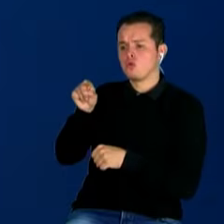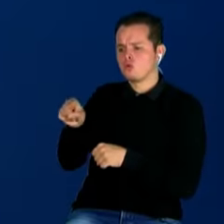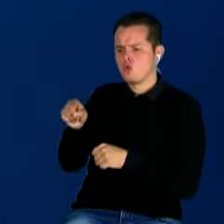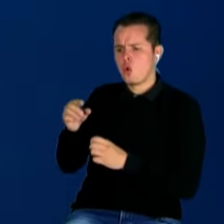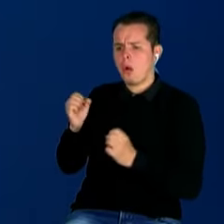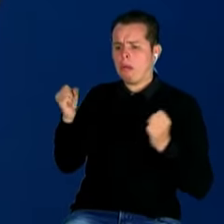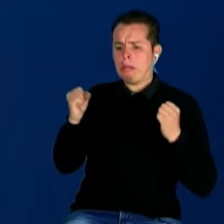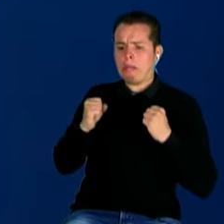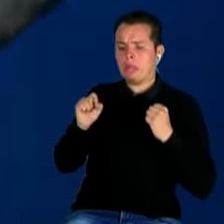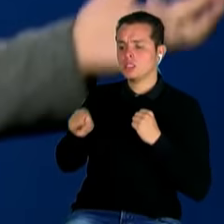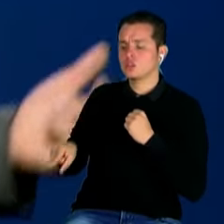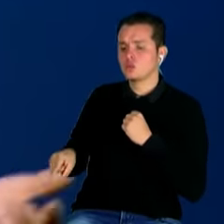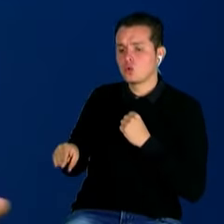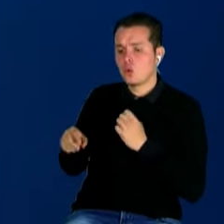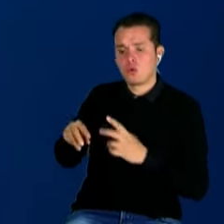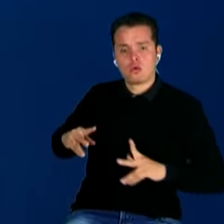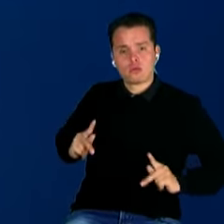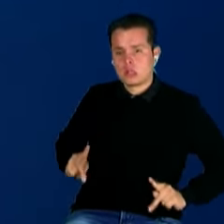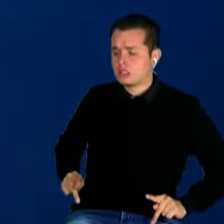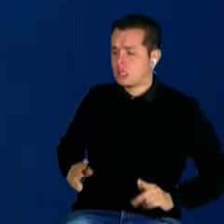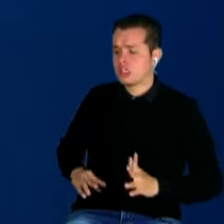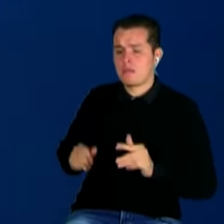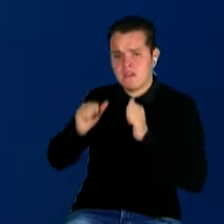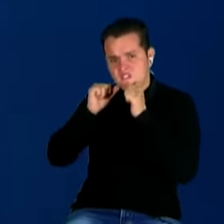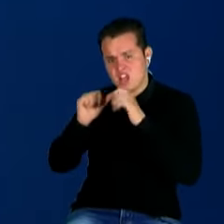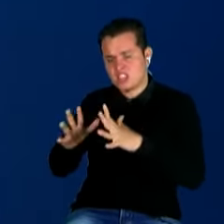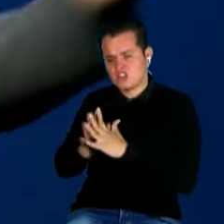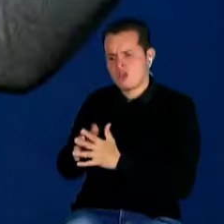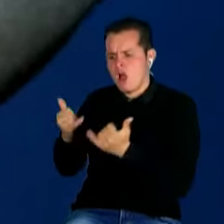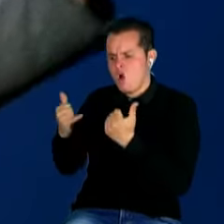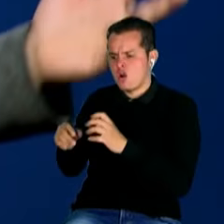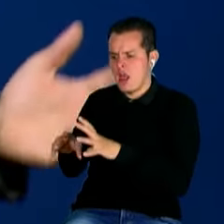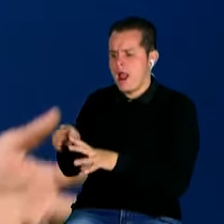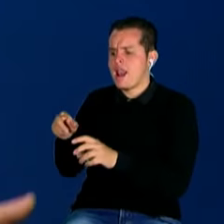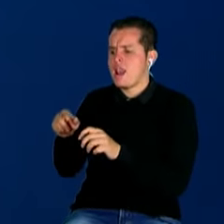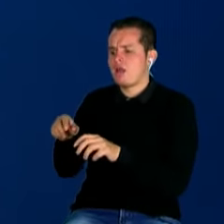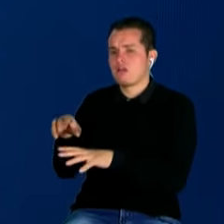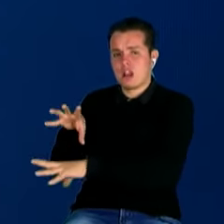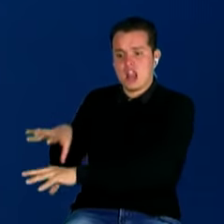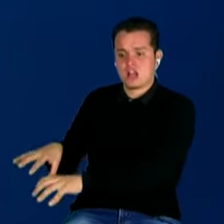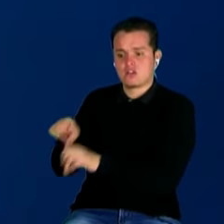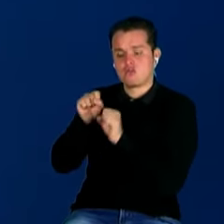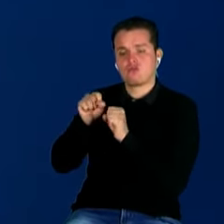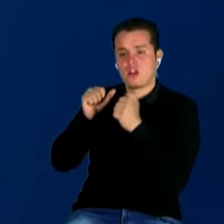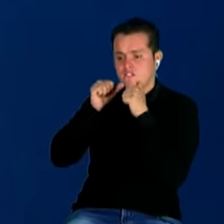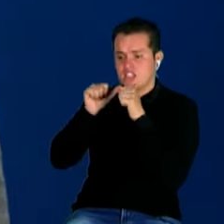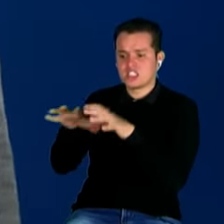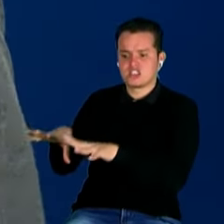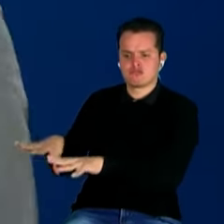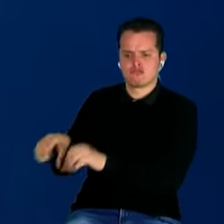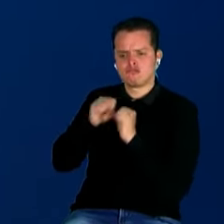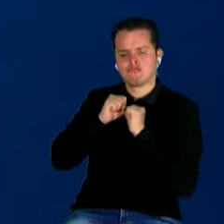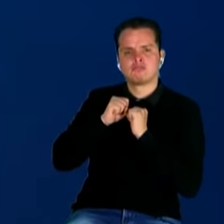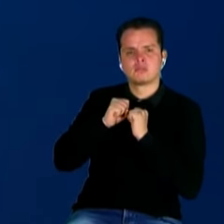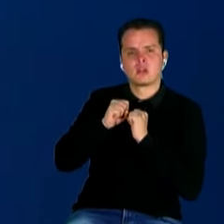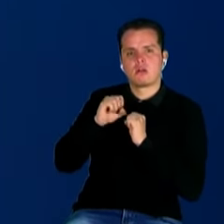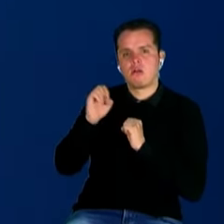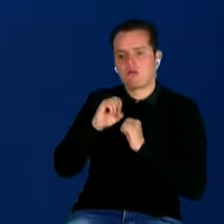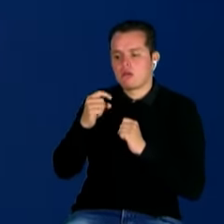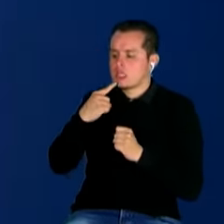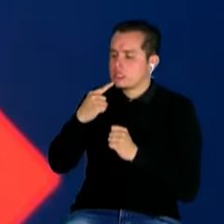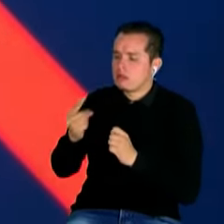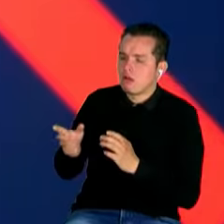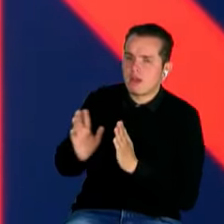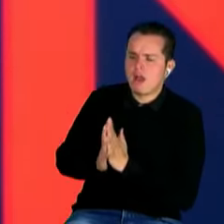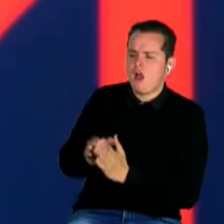tuviste miedo, y como no descansaste en mi bendición, pues te quito la bendición. O que dijera algo así como